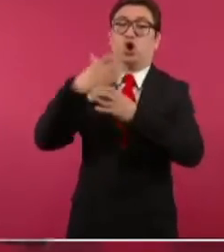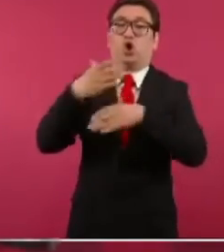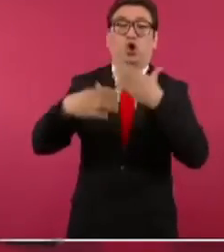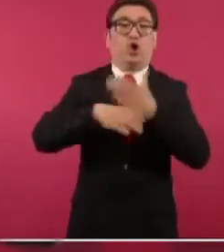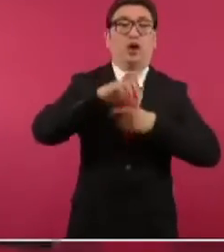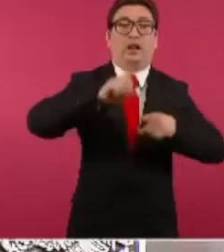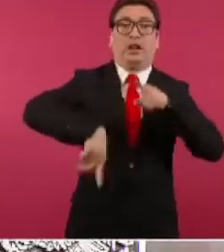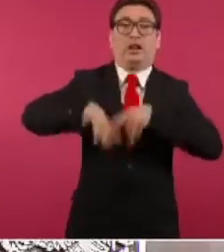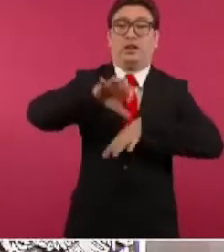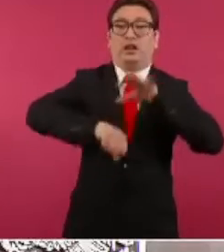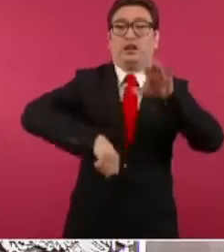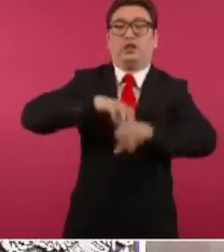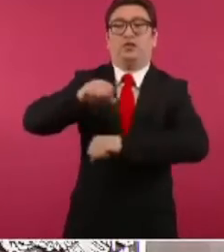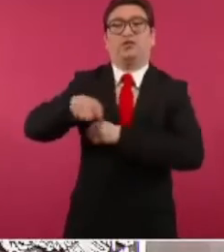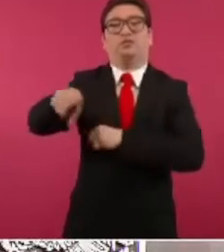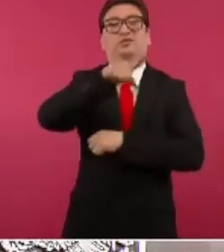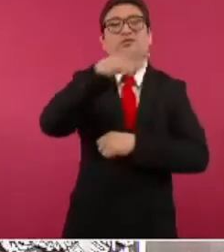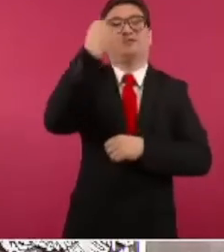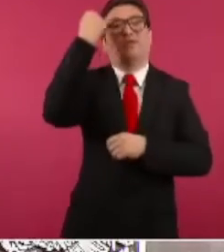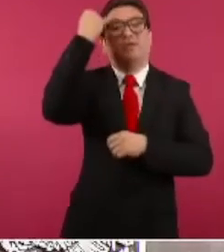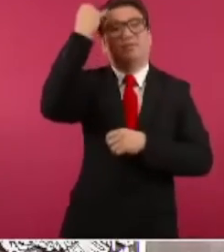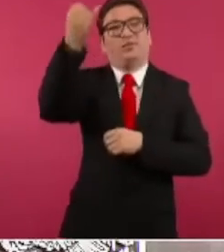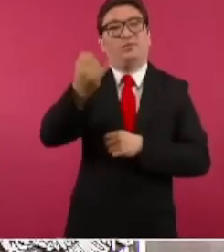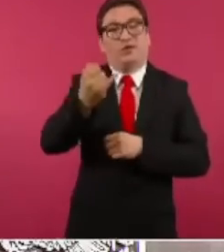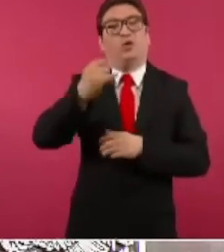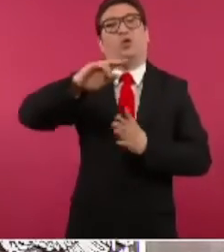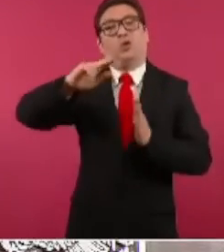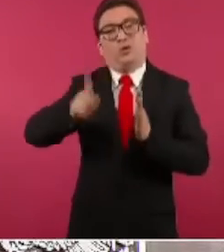imagínense, volvemos a lo mismo.